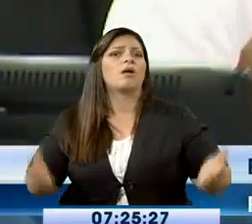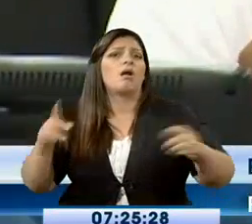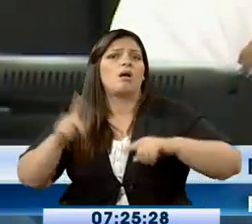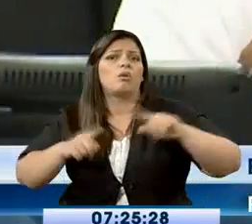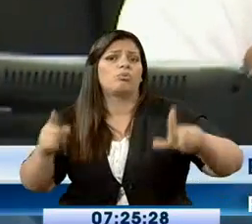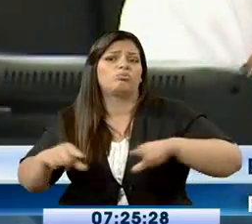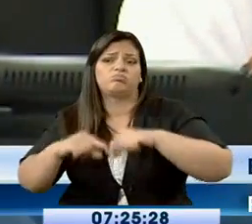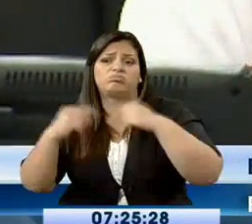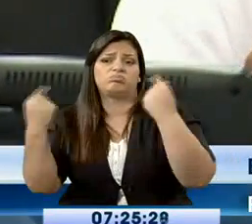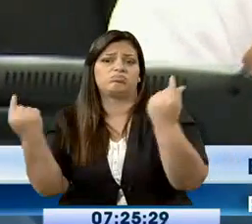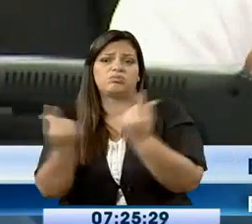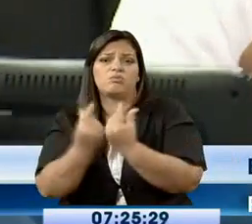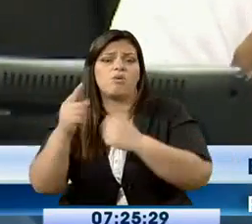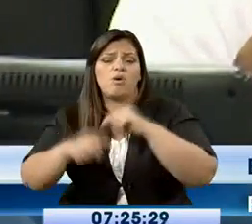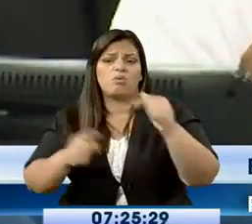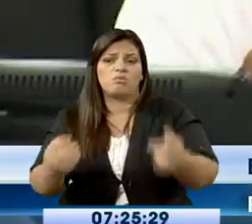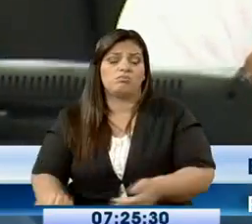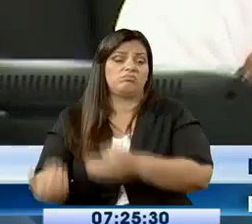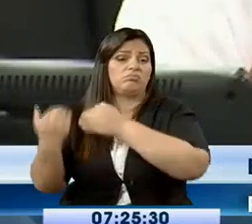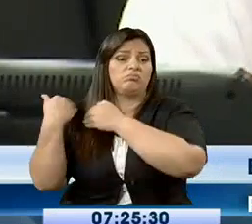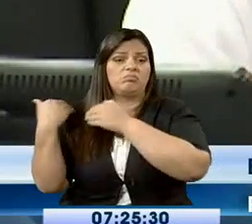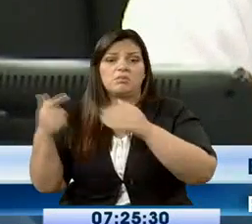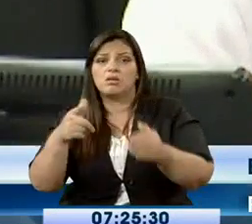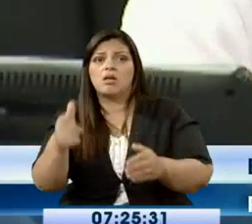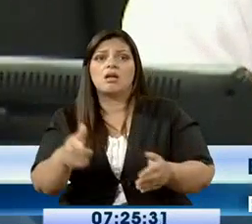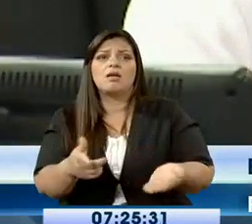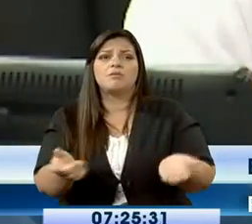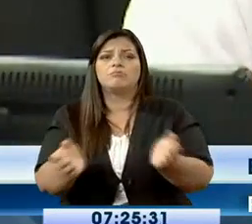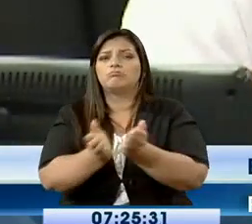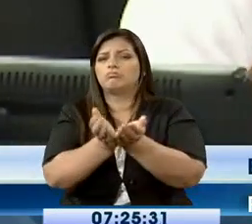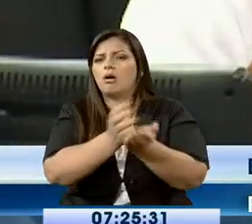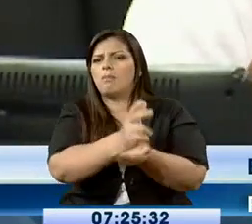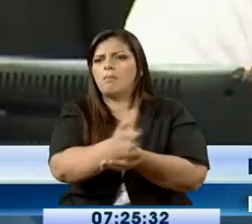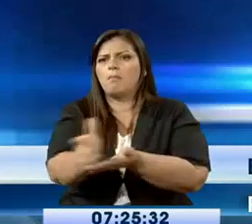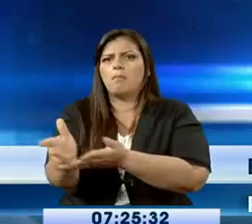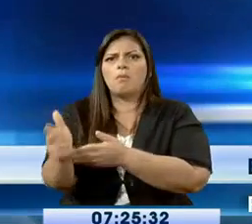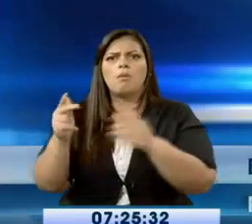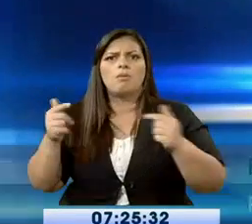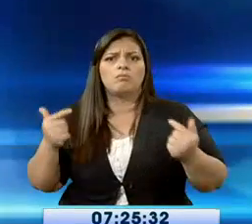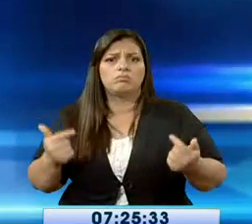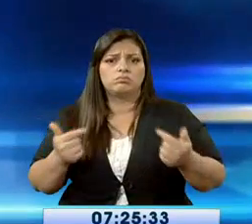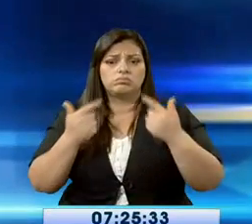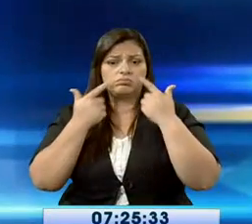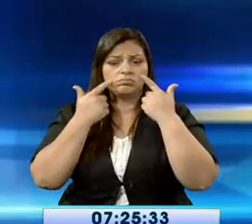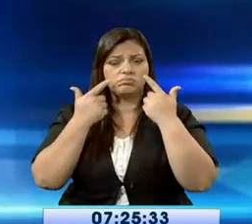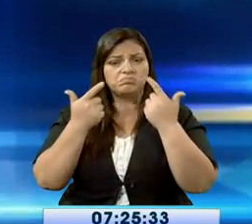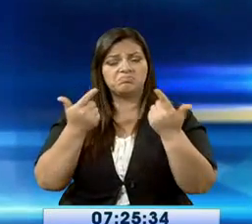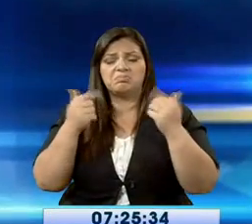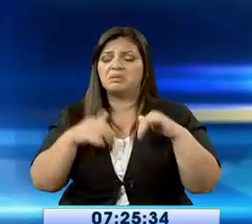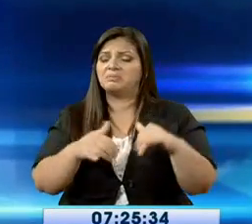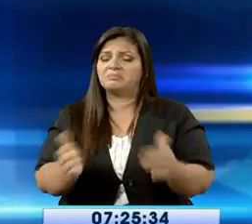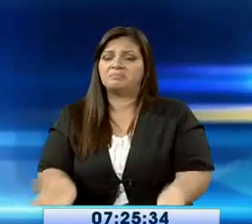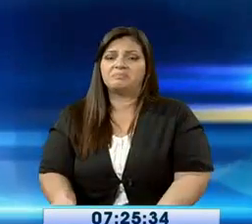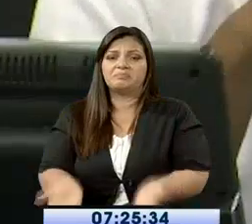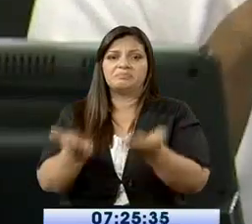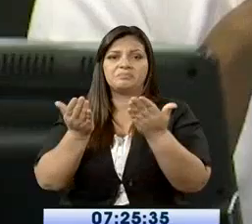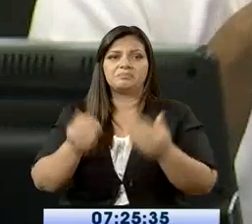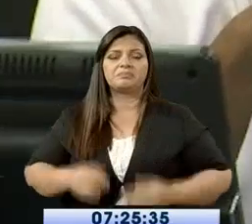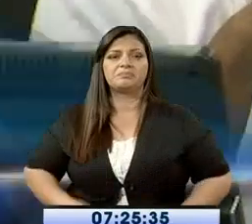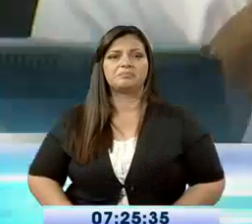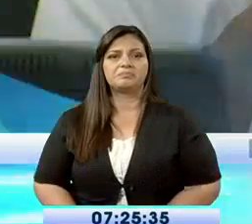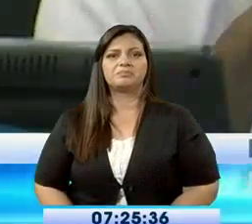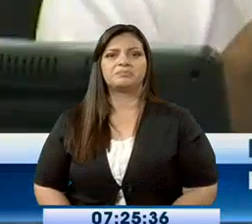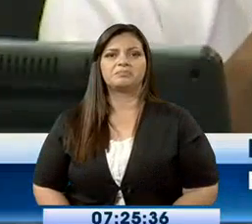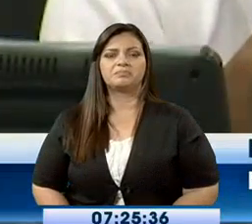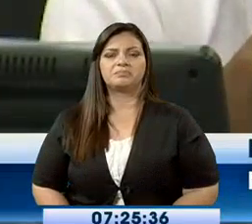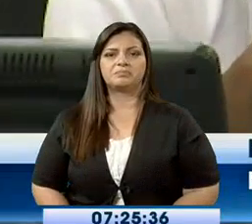puerto. Y no quieren que se lo concesione. Y el perjudicado es Manta, Manabí. Impuestos y salvaguardias. Saben que Ecuador